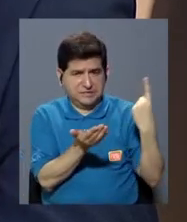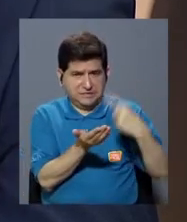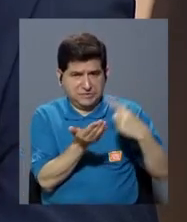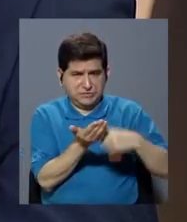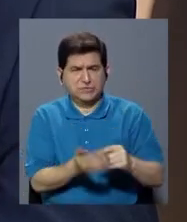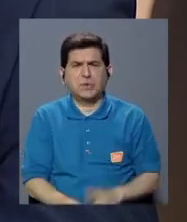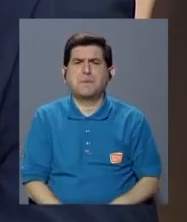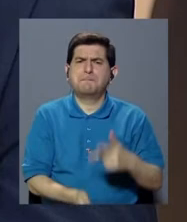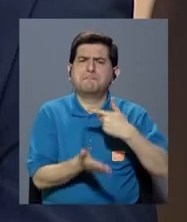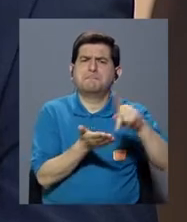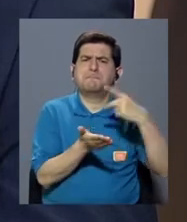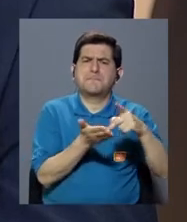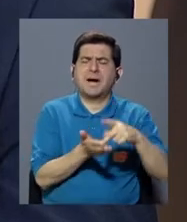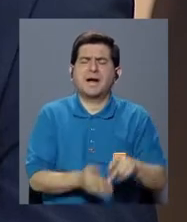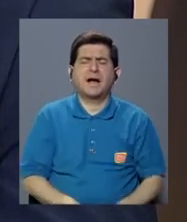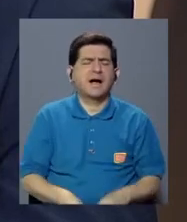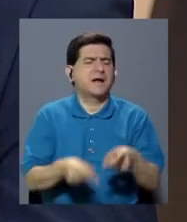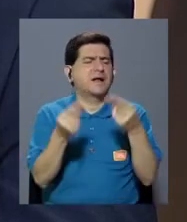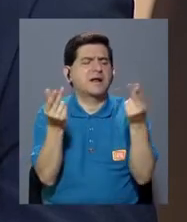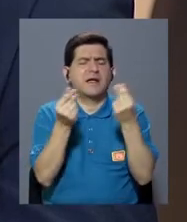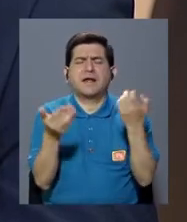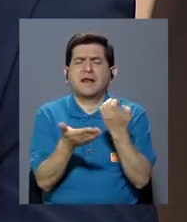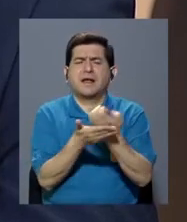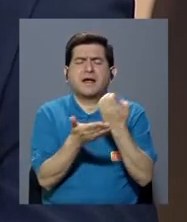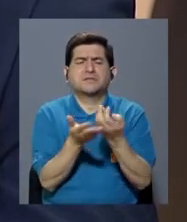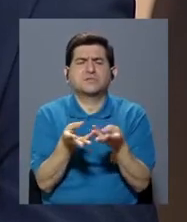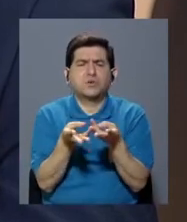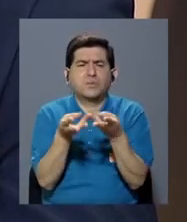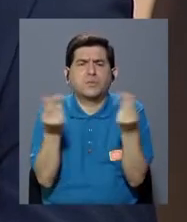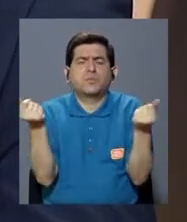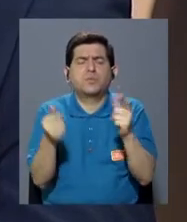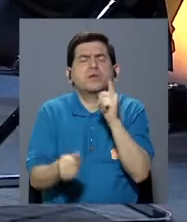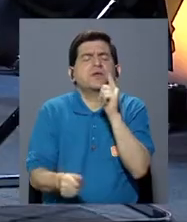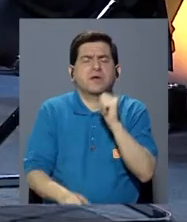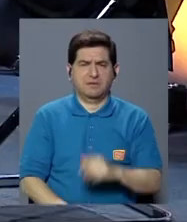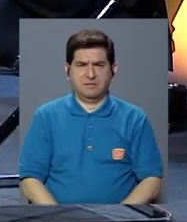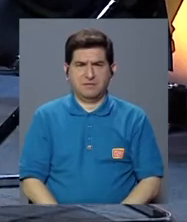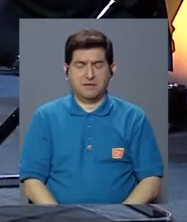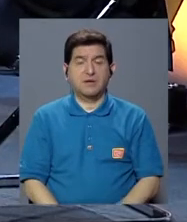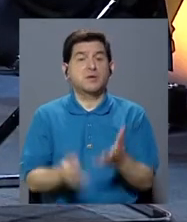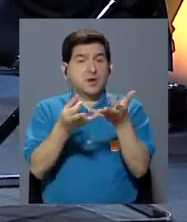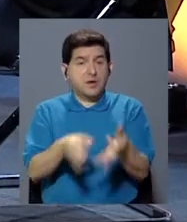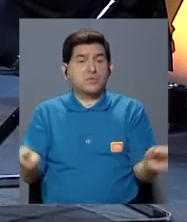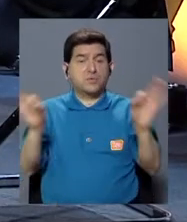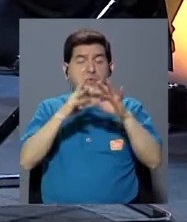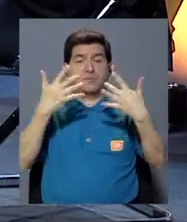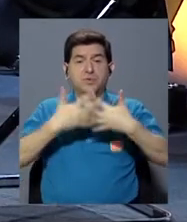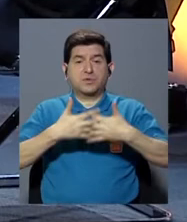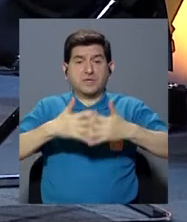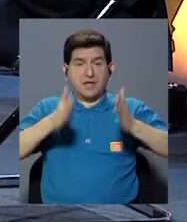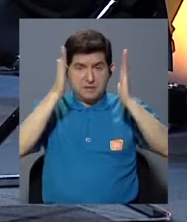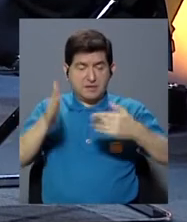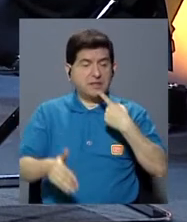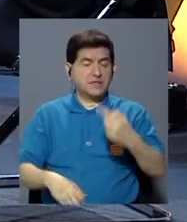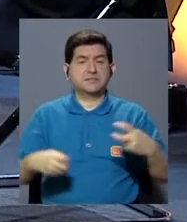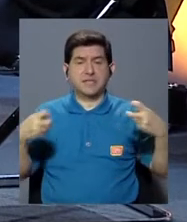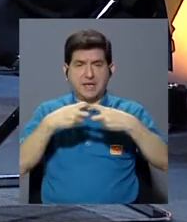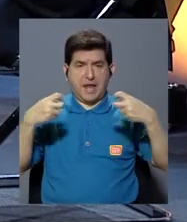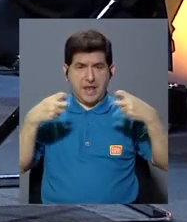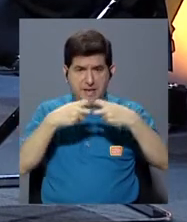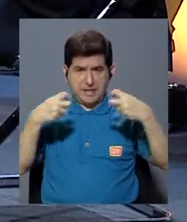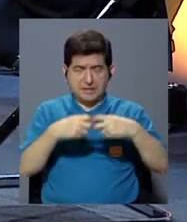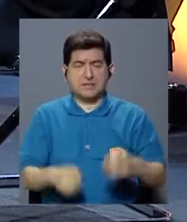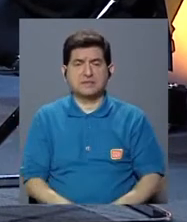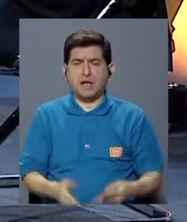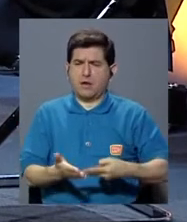discusión sobre quién paga ese costo económico de producción. Sí, es importante ahora que, digamos, los industriales dicen que la